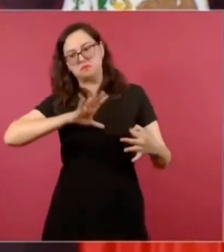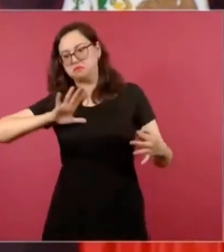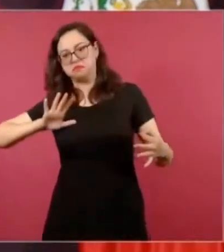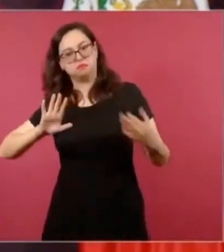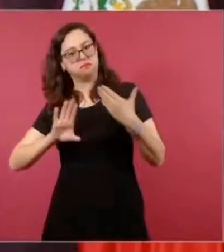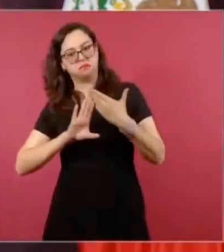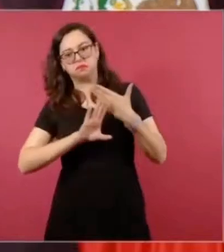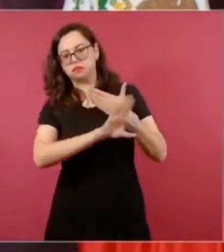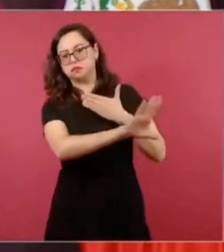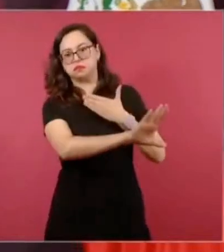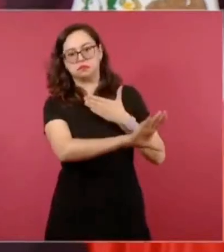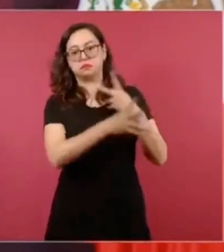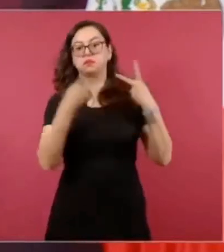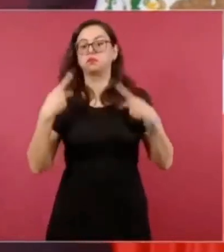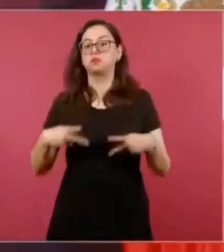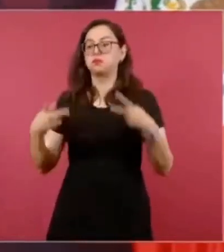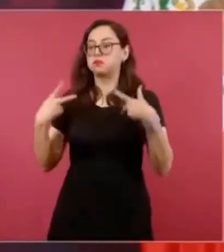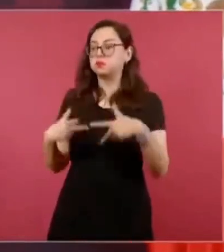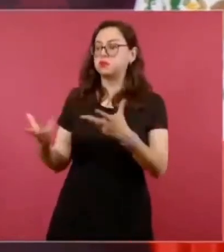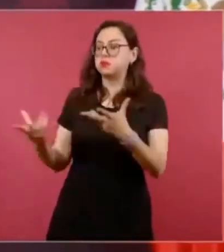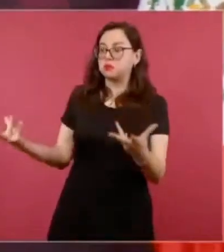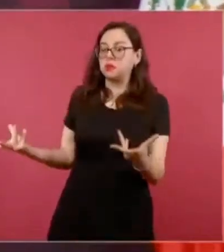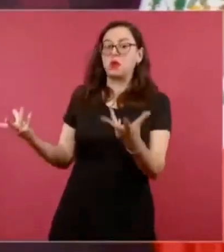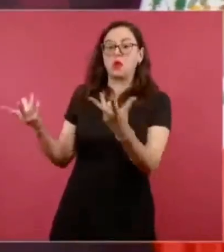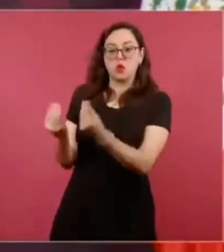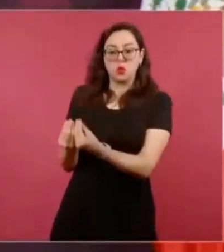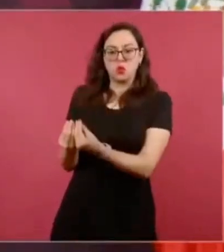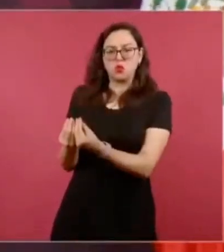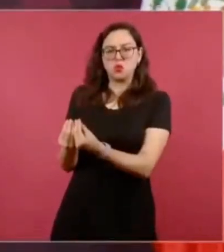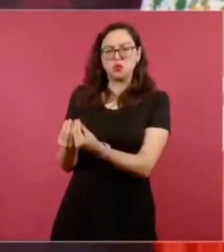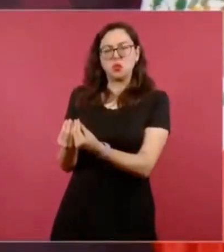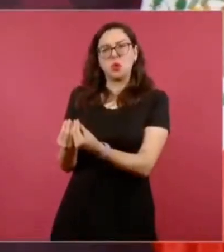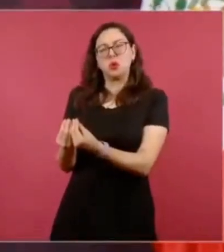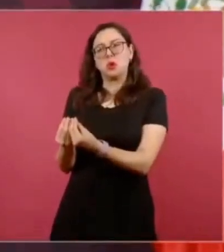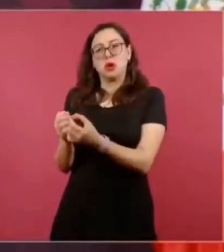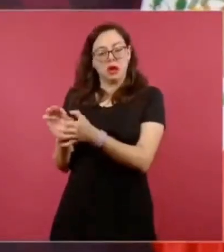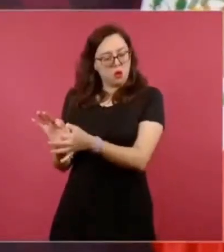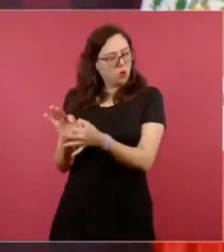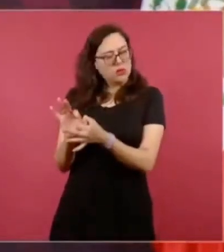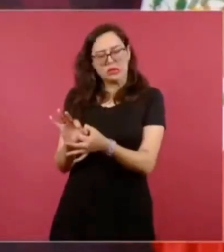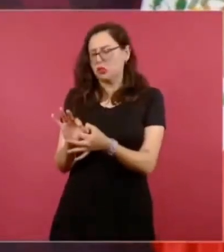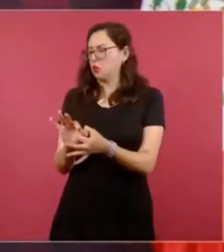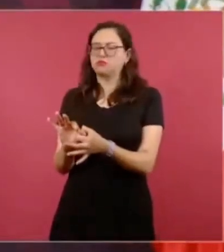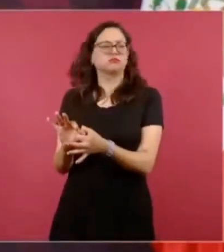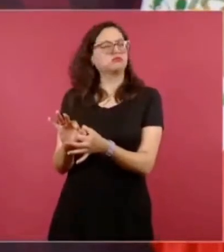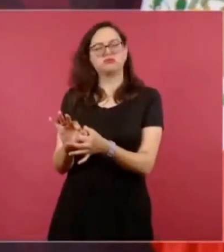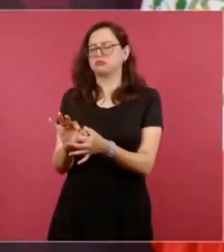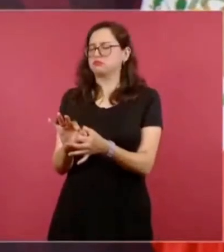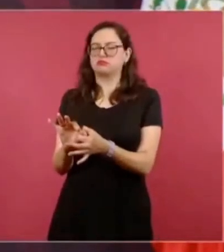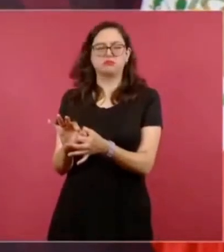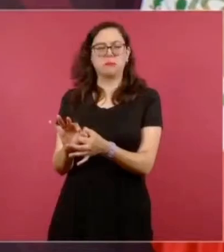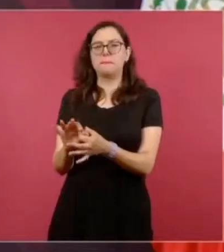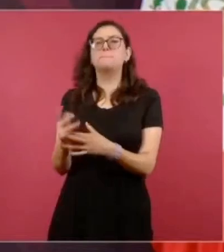y cercano, si no tanto al pueblo,